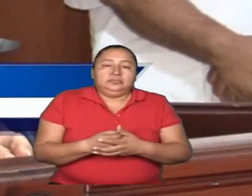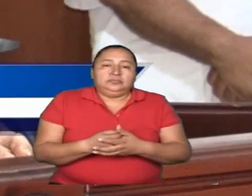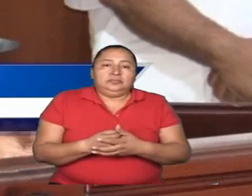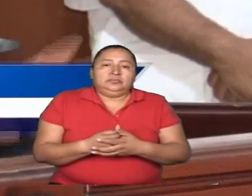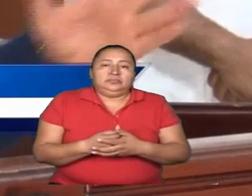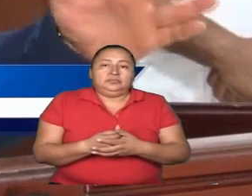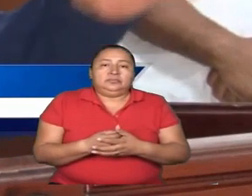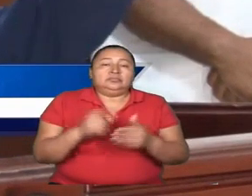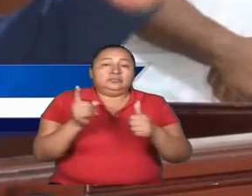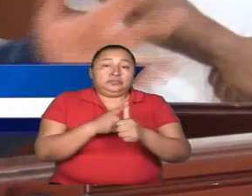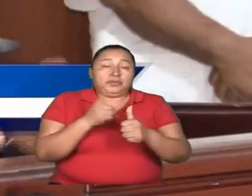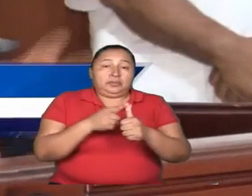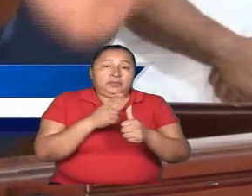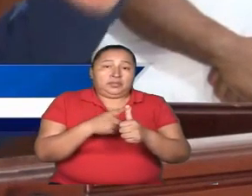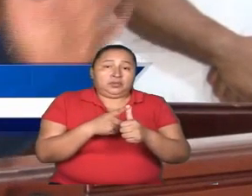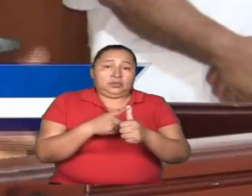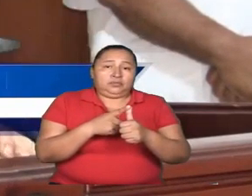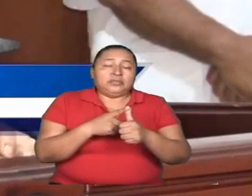en primer lugar,